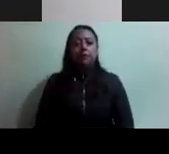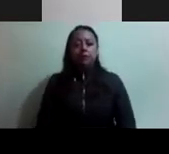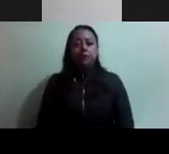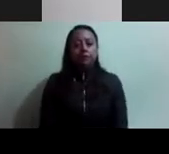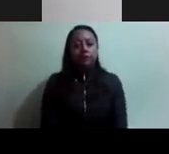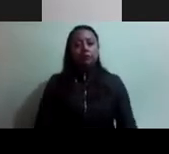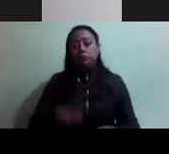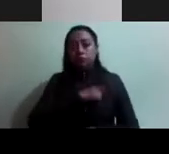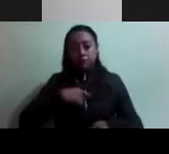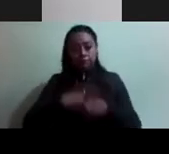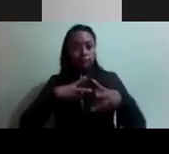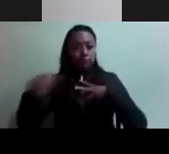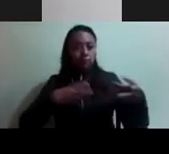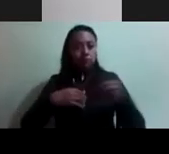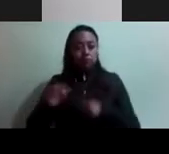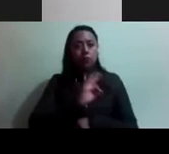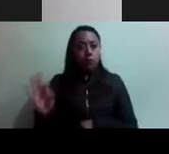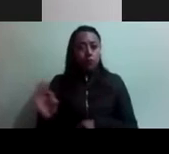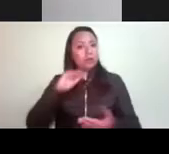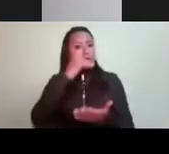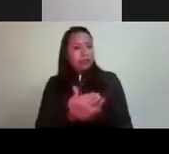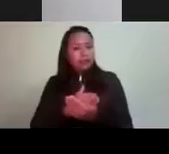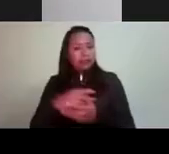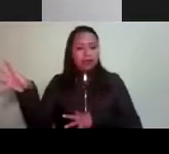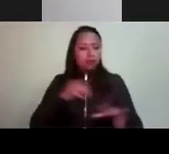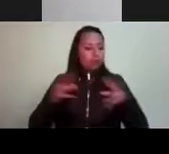logramos detener el ritmo de contagio, estabilizar